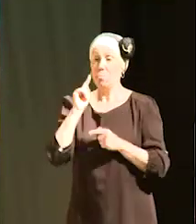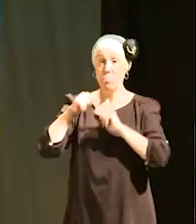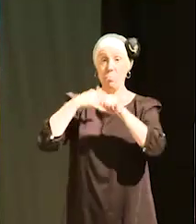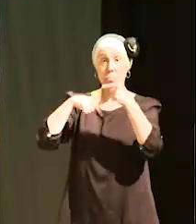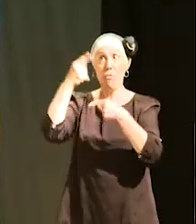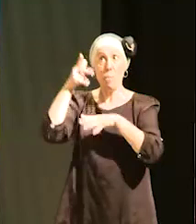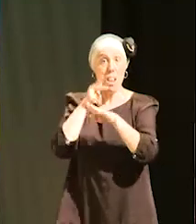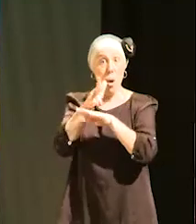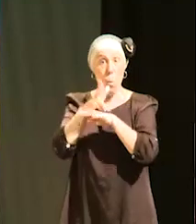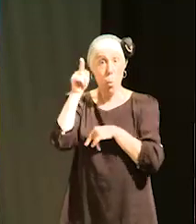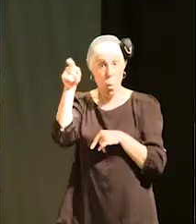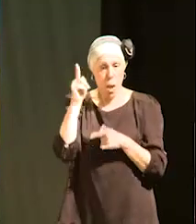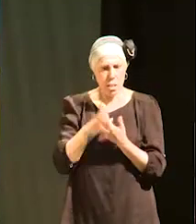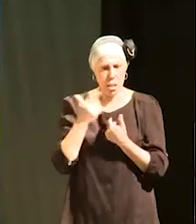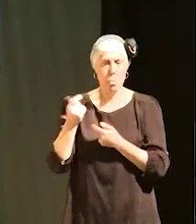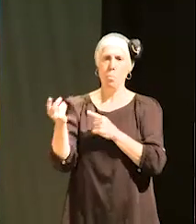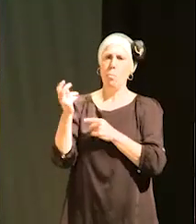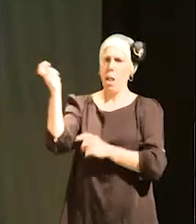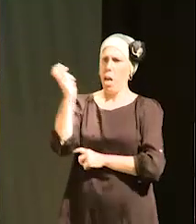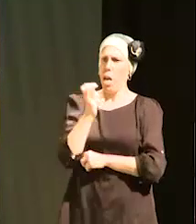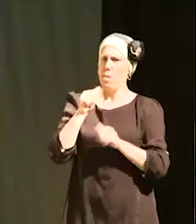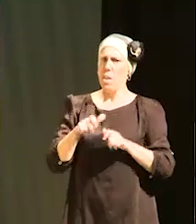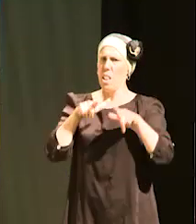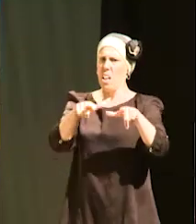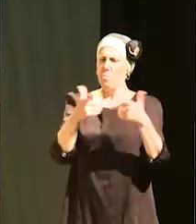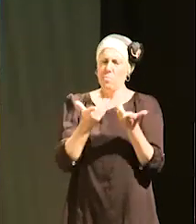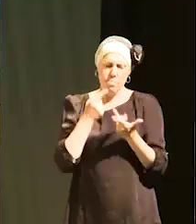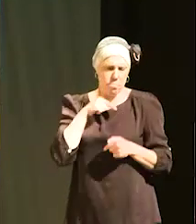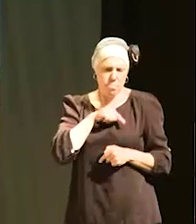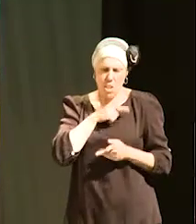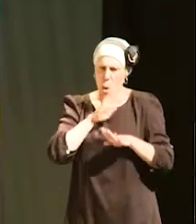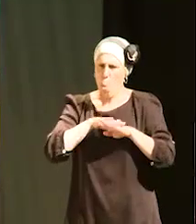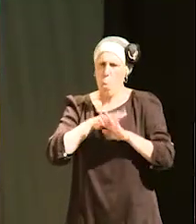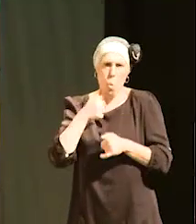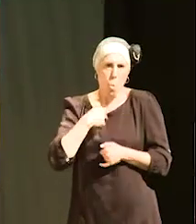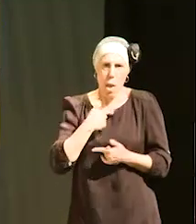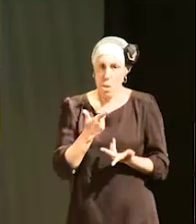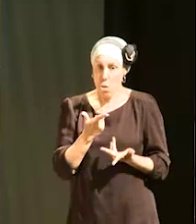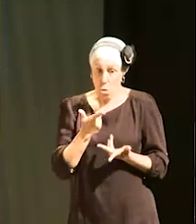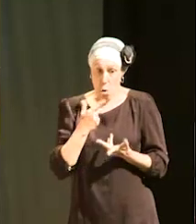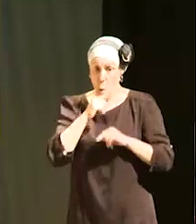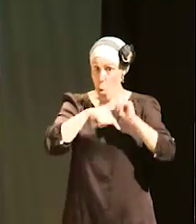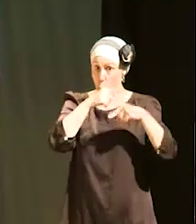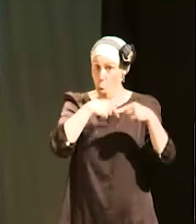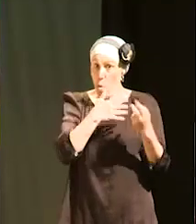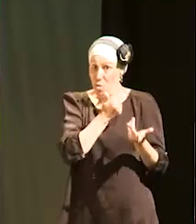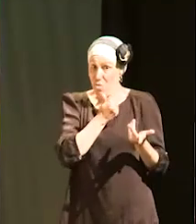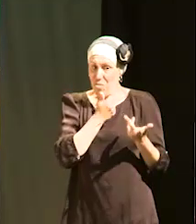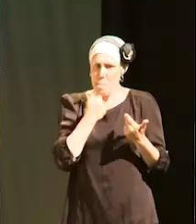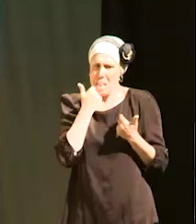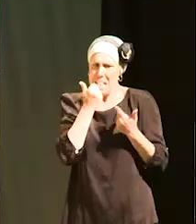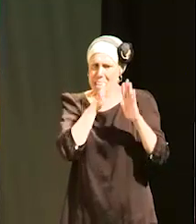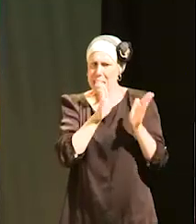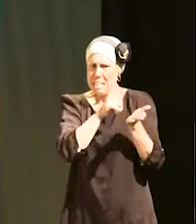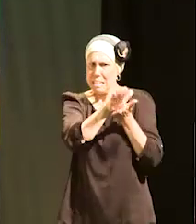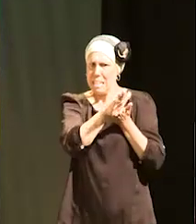pasaba que llegaban a la plataforma con esa sensación de culpa que muchas veces seguro que han sentido a estas mujeres con